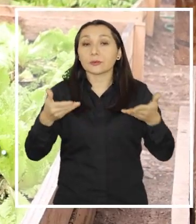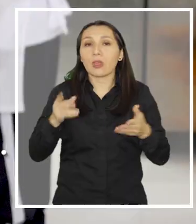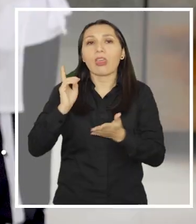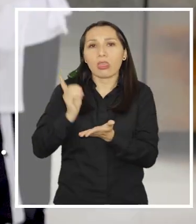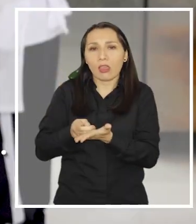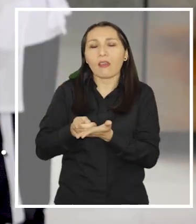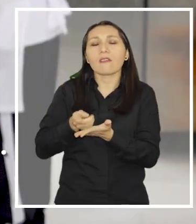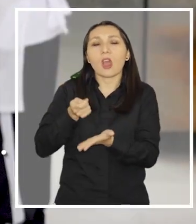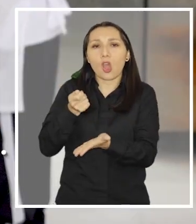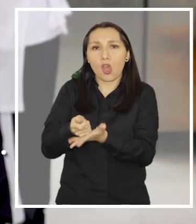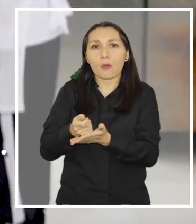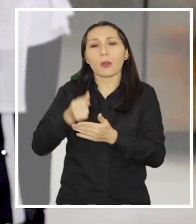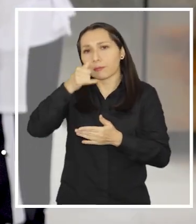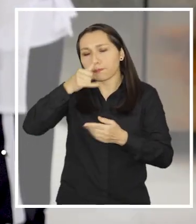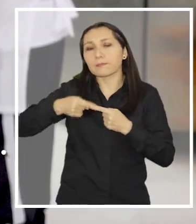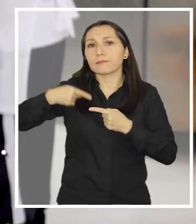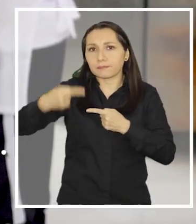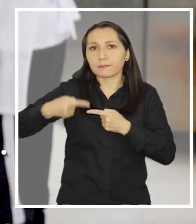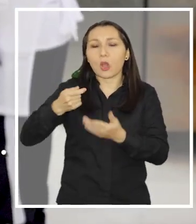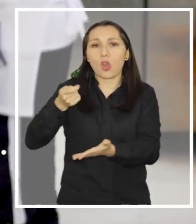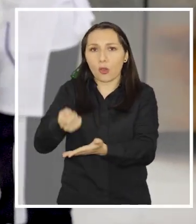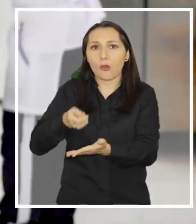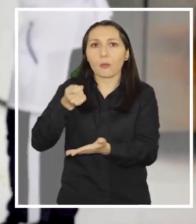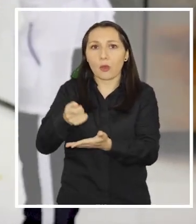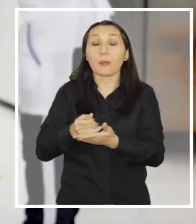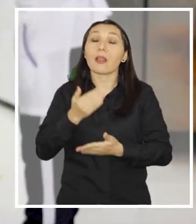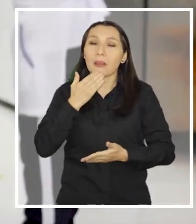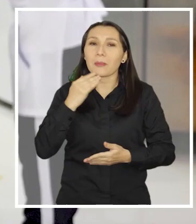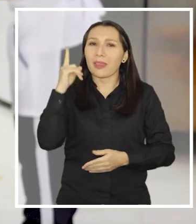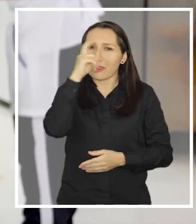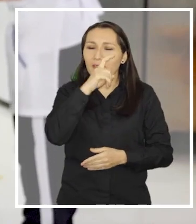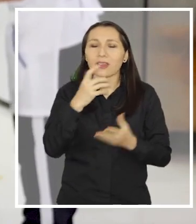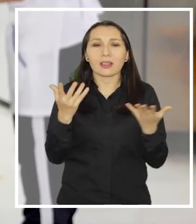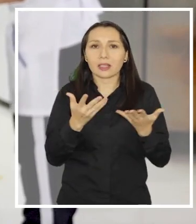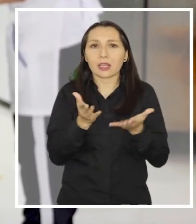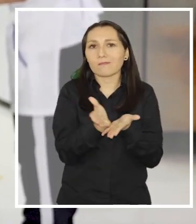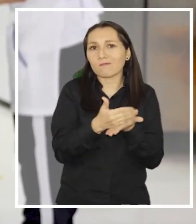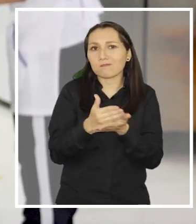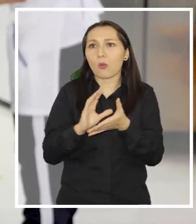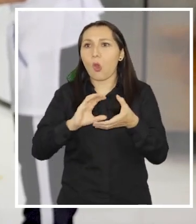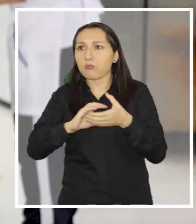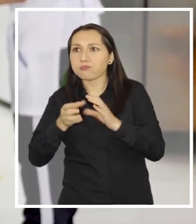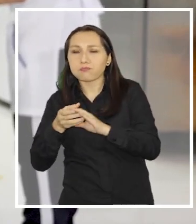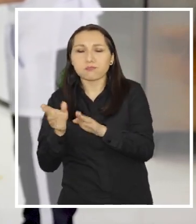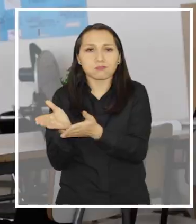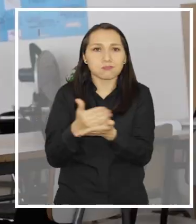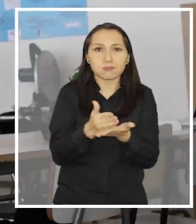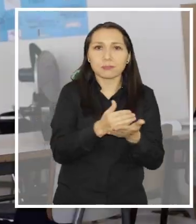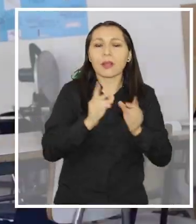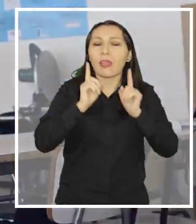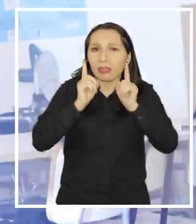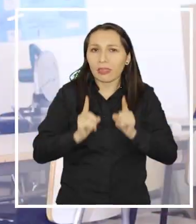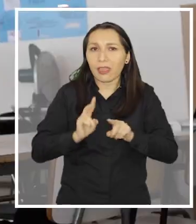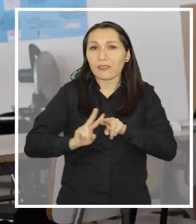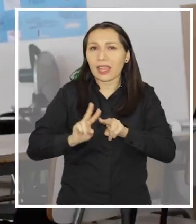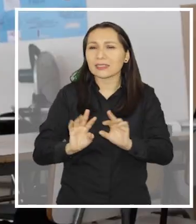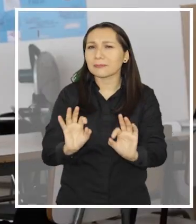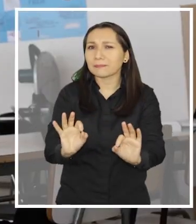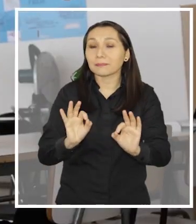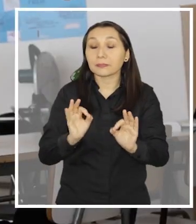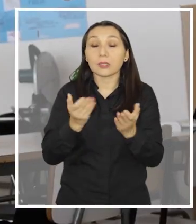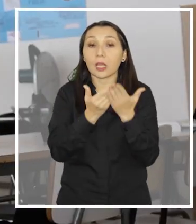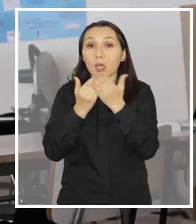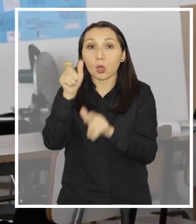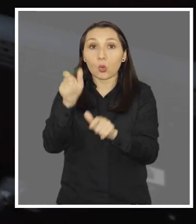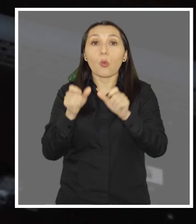insumos, ya que estos se deben comprar de manera periódica. Además, también tuvimos dificultades en la organización, ya que debíamos hacerlo